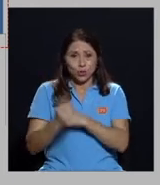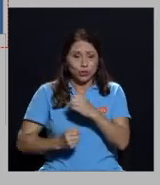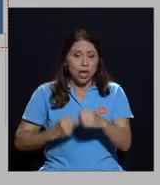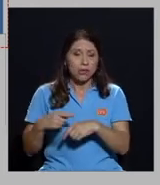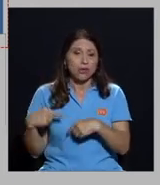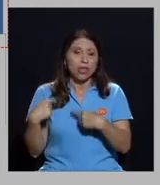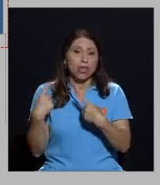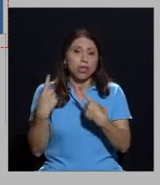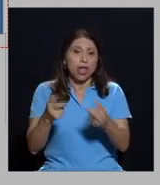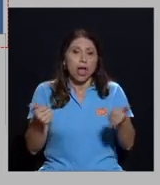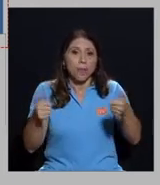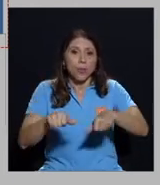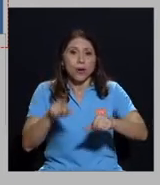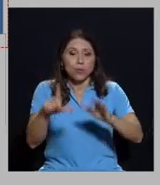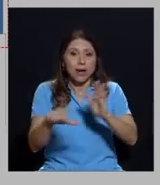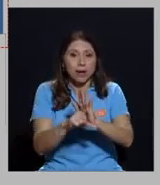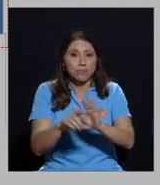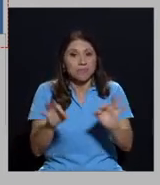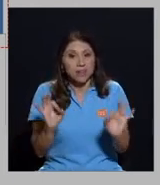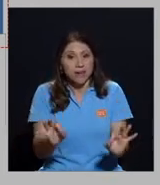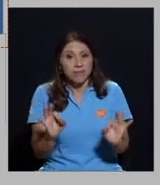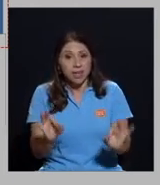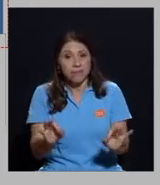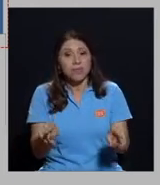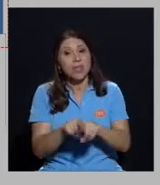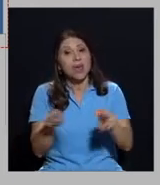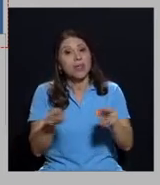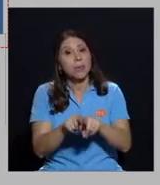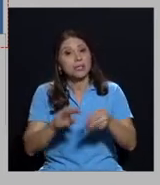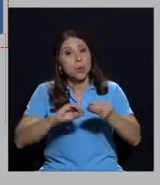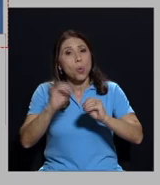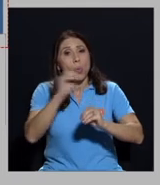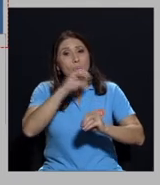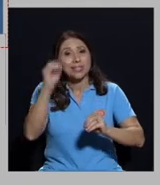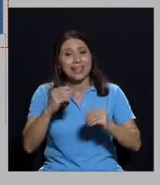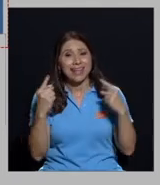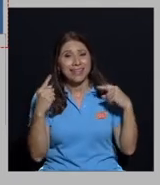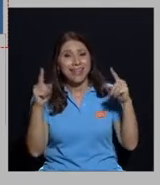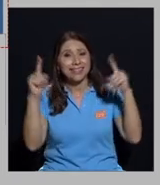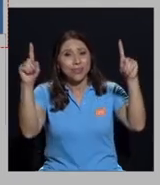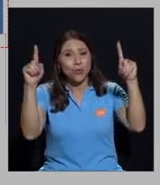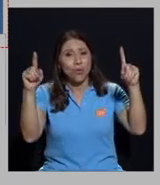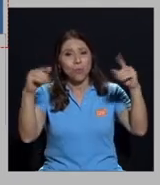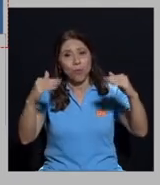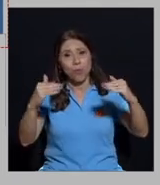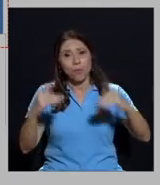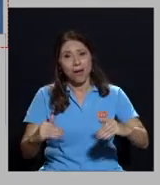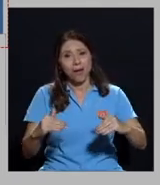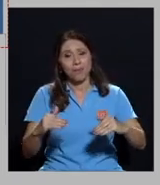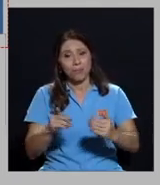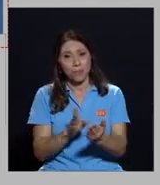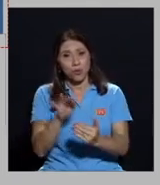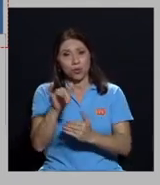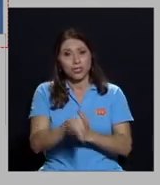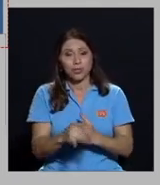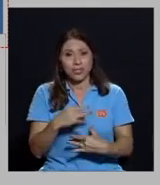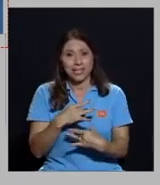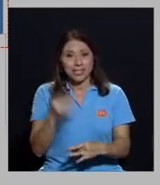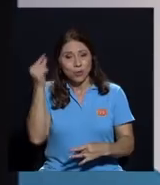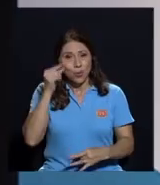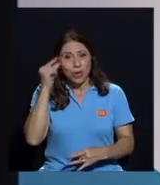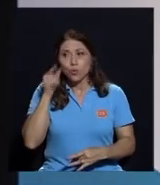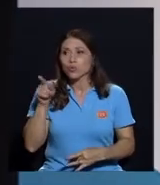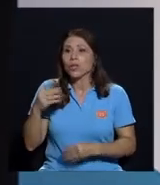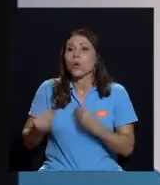una ley cuando le va bien y además una muy baja tasa de éxito en los proyectos que le interesaría un gobierno nunca lo es como hace para gobernar